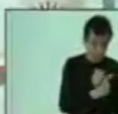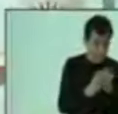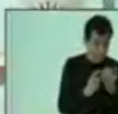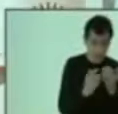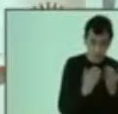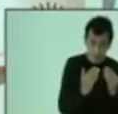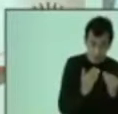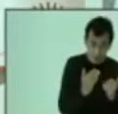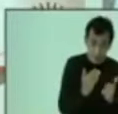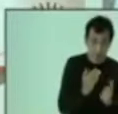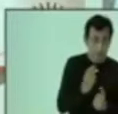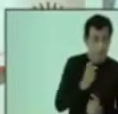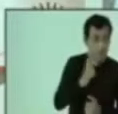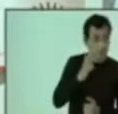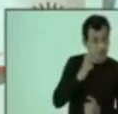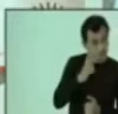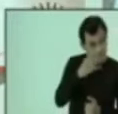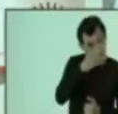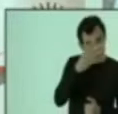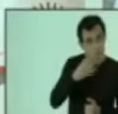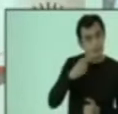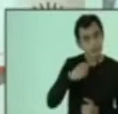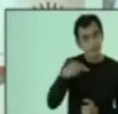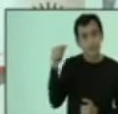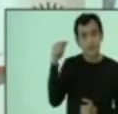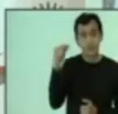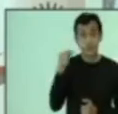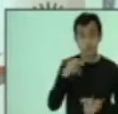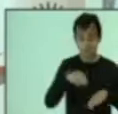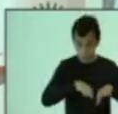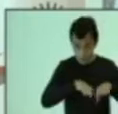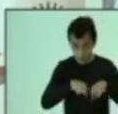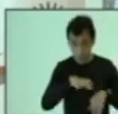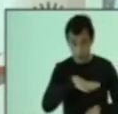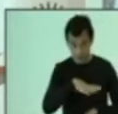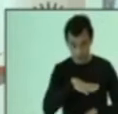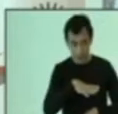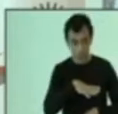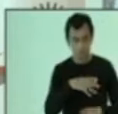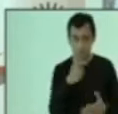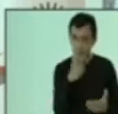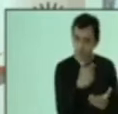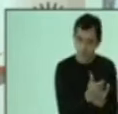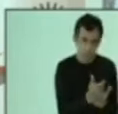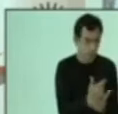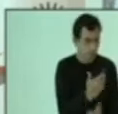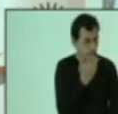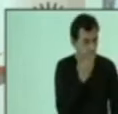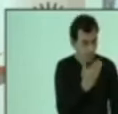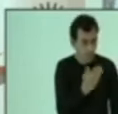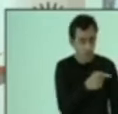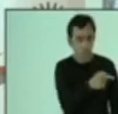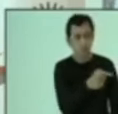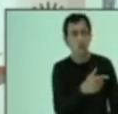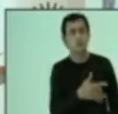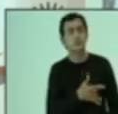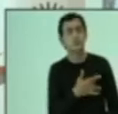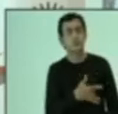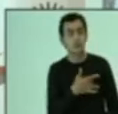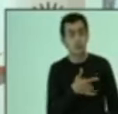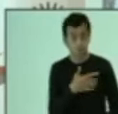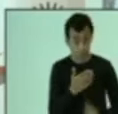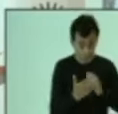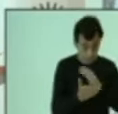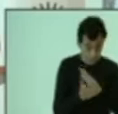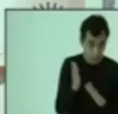empleos, estos deben ser bien remunerados para que aquellos que piensen emigrar lo alejen